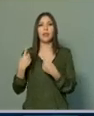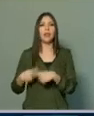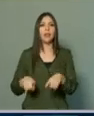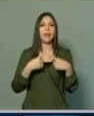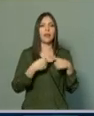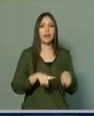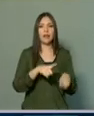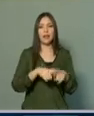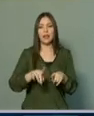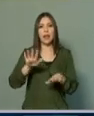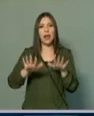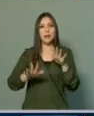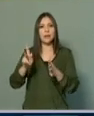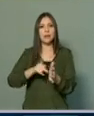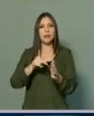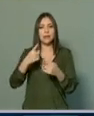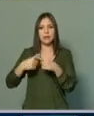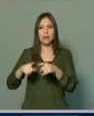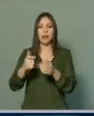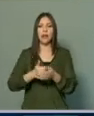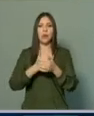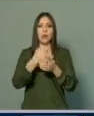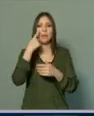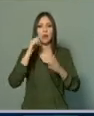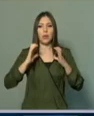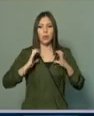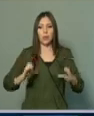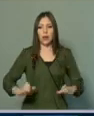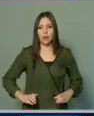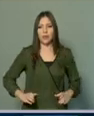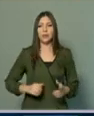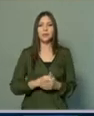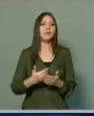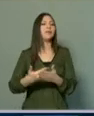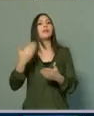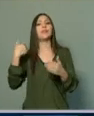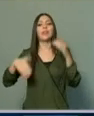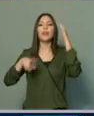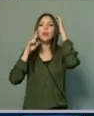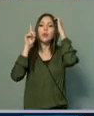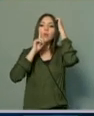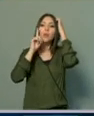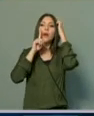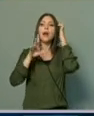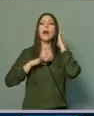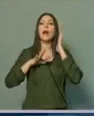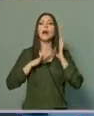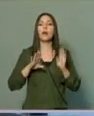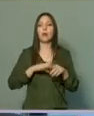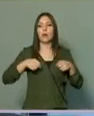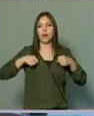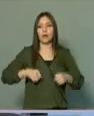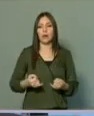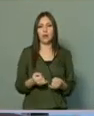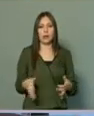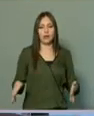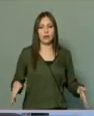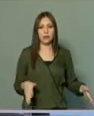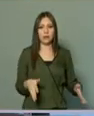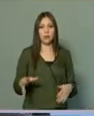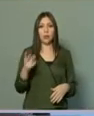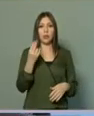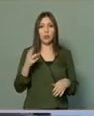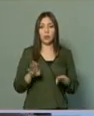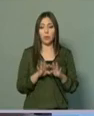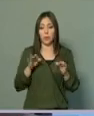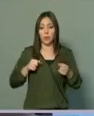diferentes ocasiones. Que claro, y que te ayudan con el cuerpo. Estábamos viendo en los de las mujeres que habían unas camisas un poco también oversize, que bueno, no tienes que ir